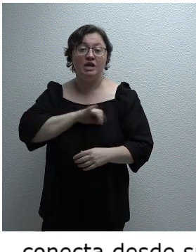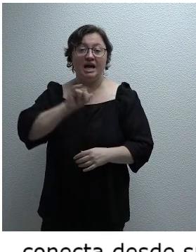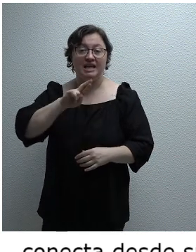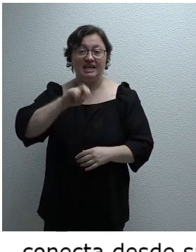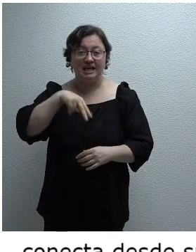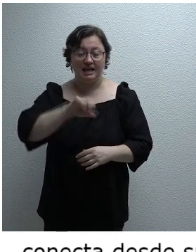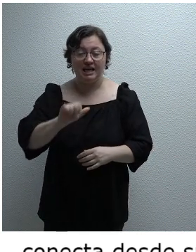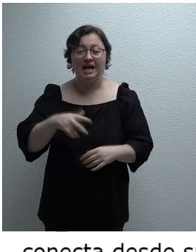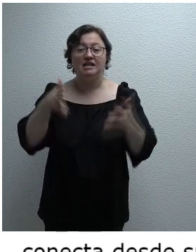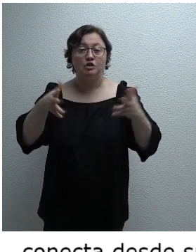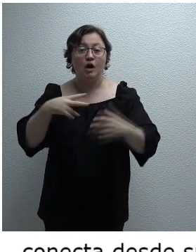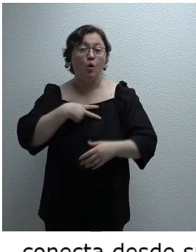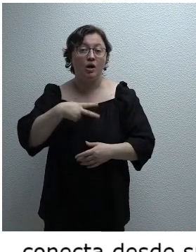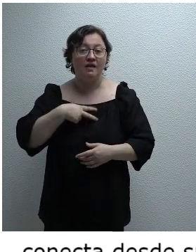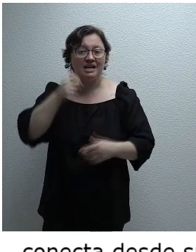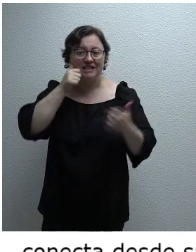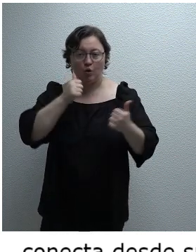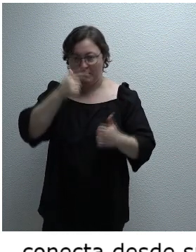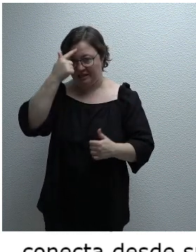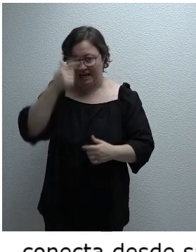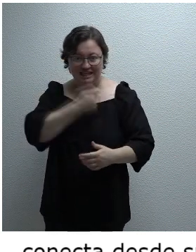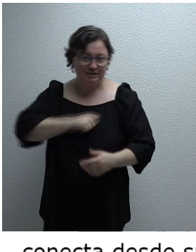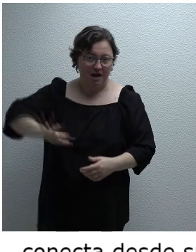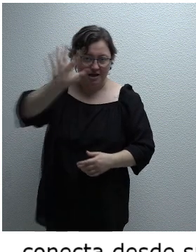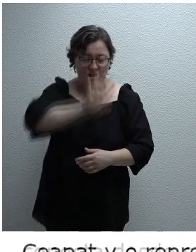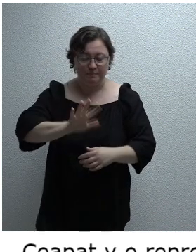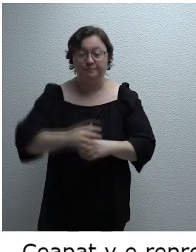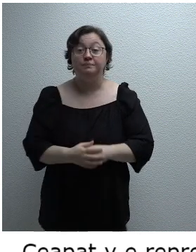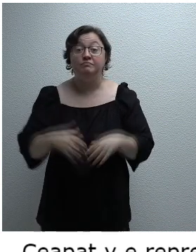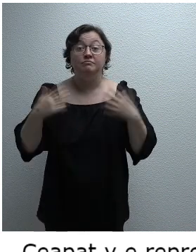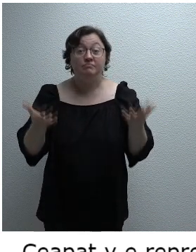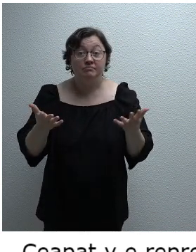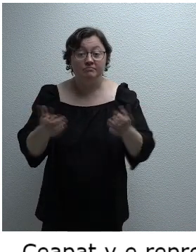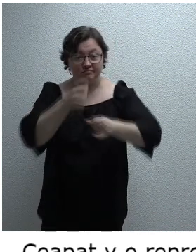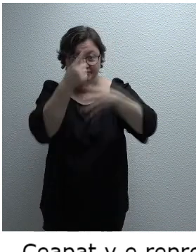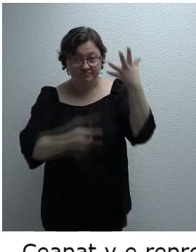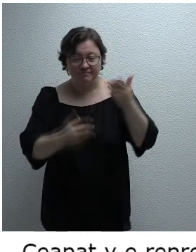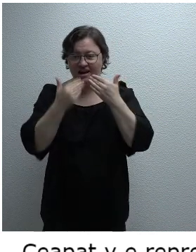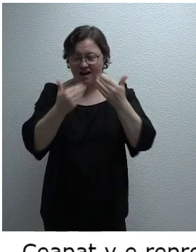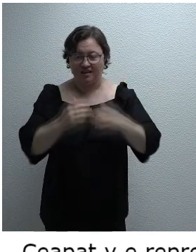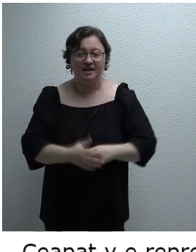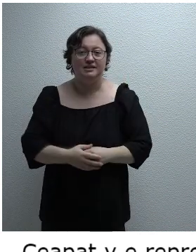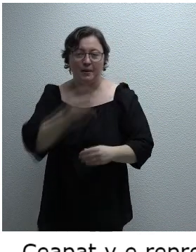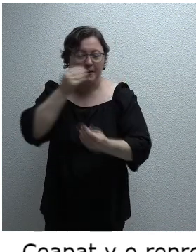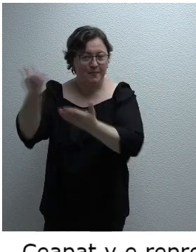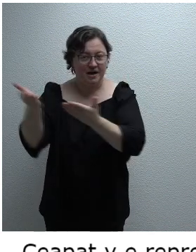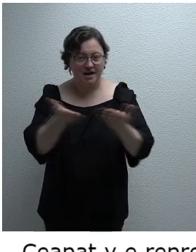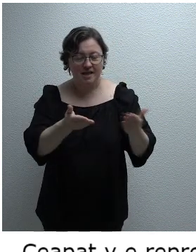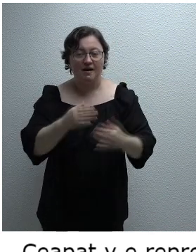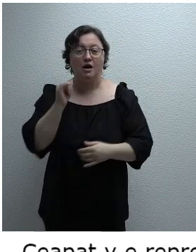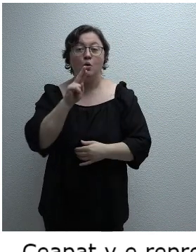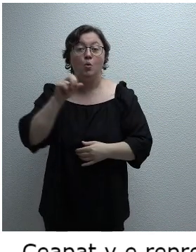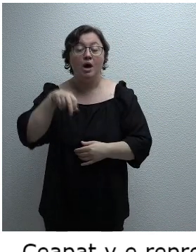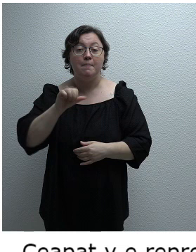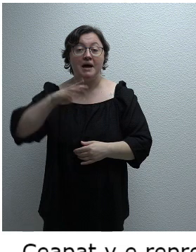Muñoz Escandel, asesora jurídica de Salud Mental España. Así que también le damos la bienvenida a Juan